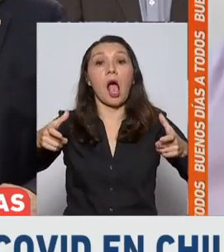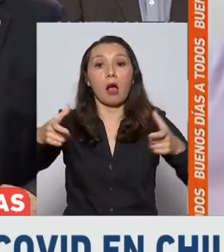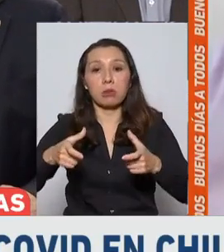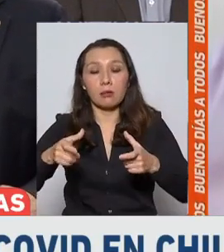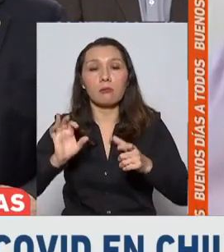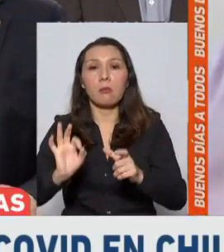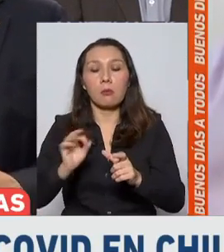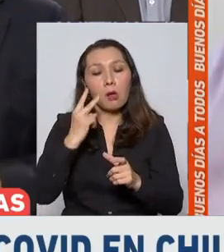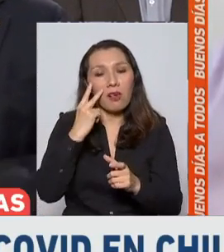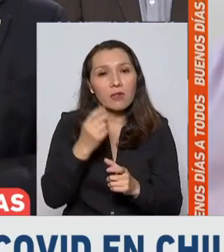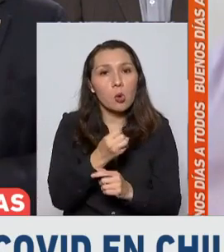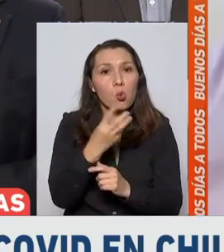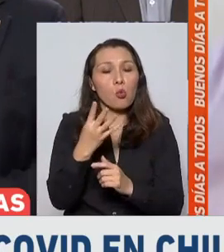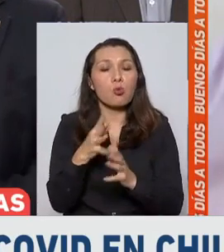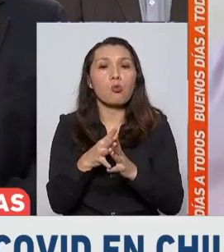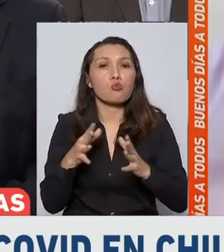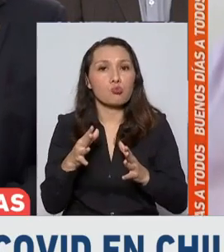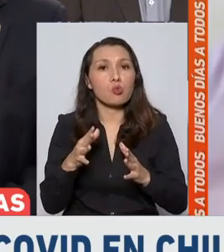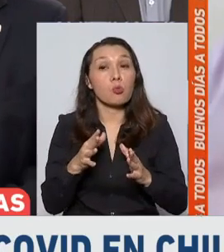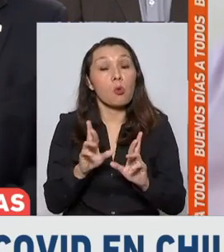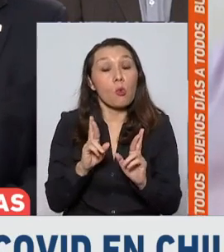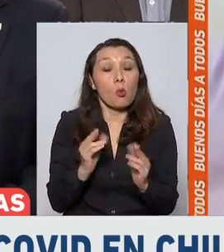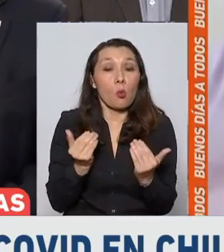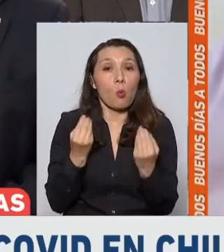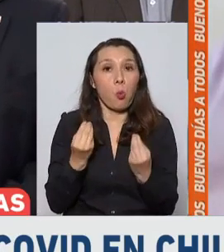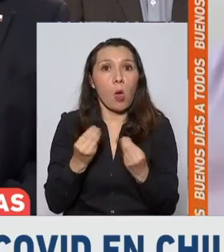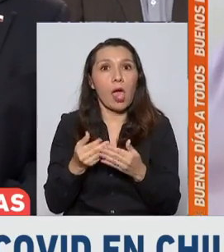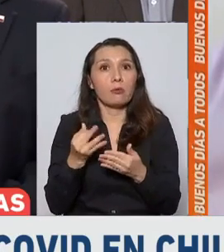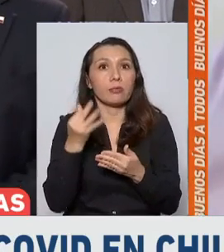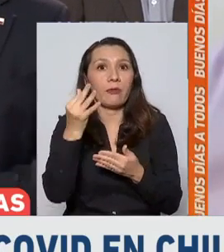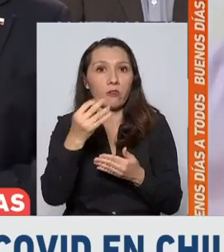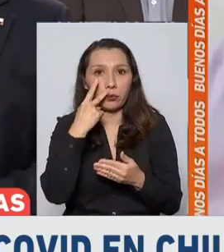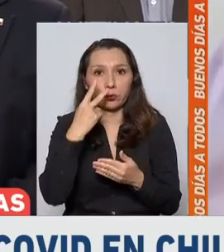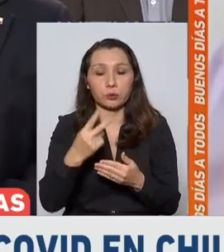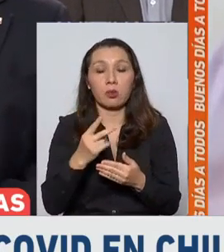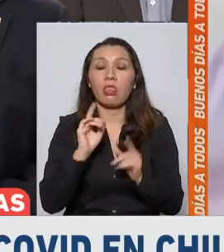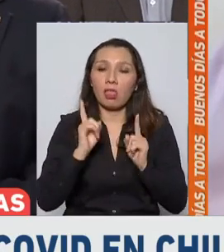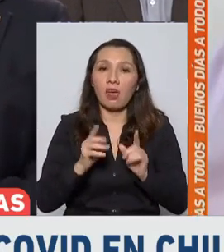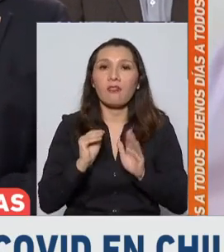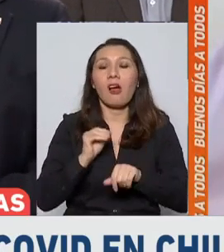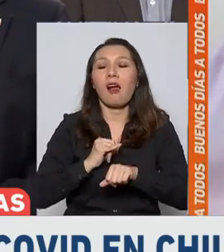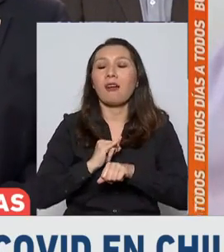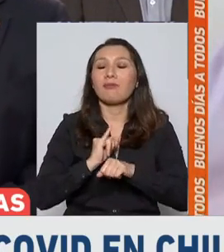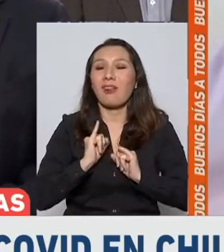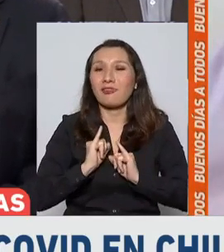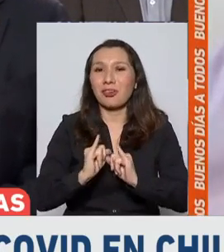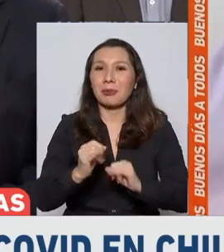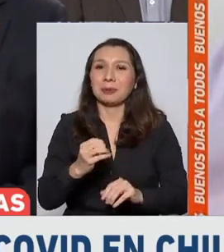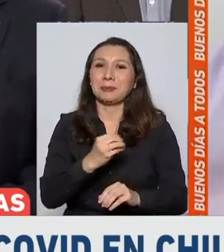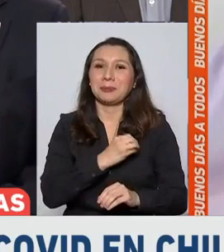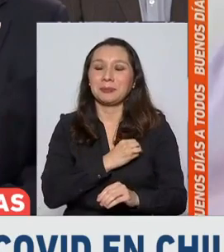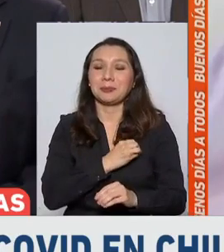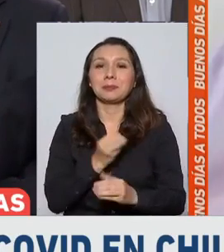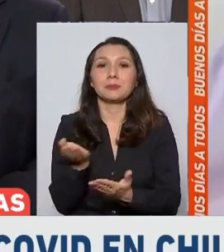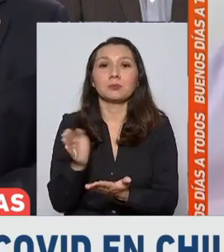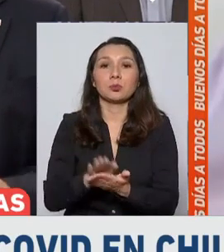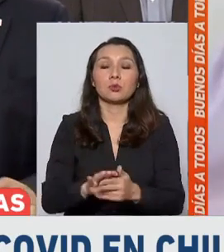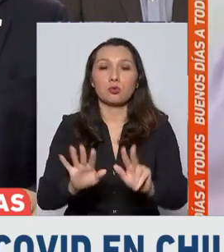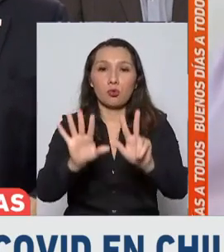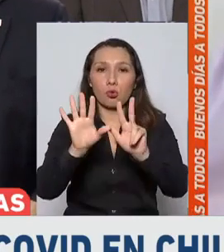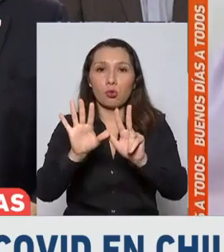es una cifra muy, muy esperanzadora. Tenemos que reportar lamentablemente la cifra de